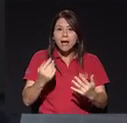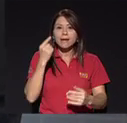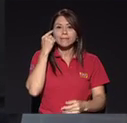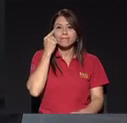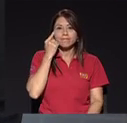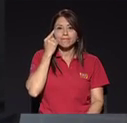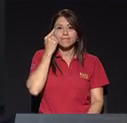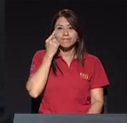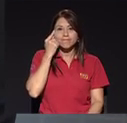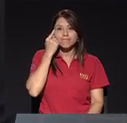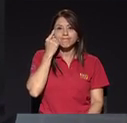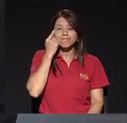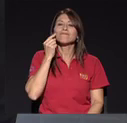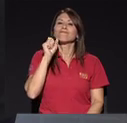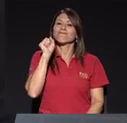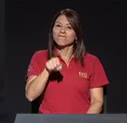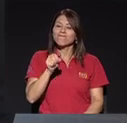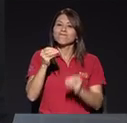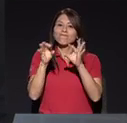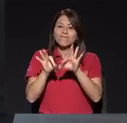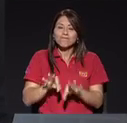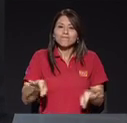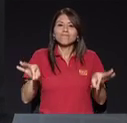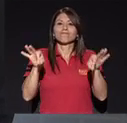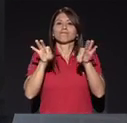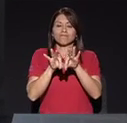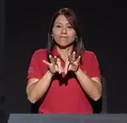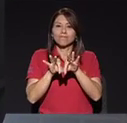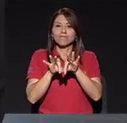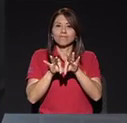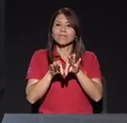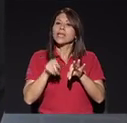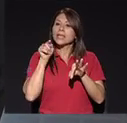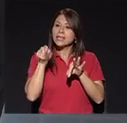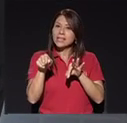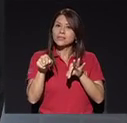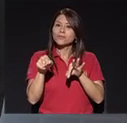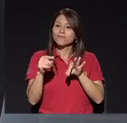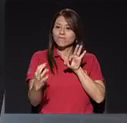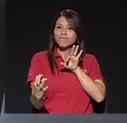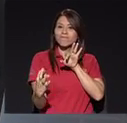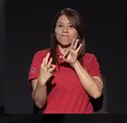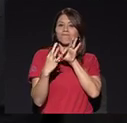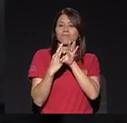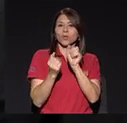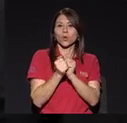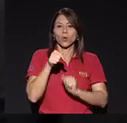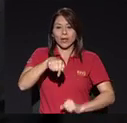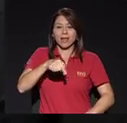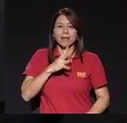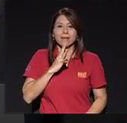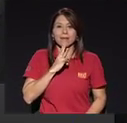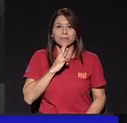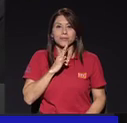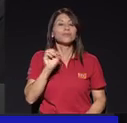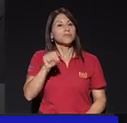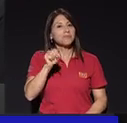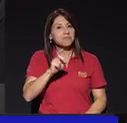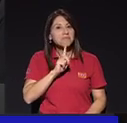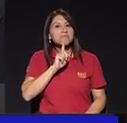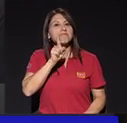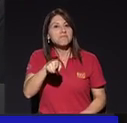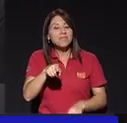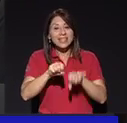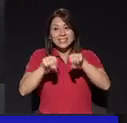que yo creo que sí son muy importantes. Y tiene que ver con esto que estamos hablando, ¿verdad? Porque sí, es cierto, o sea,